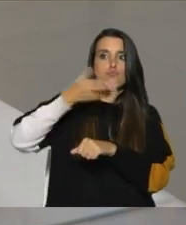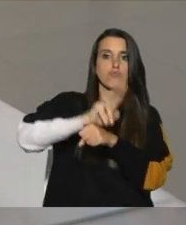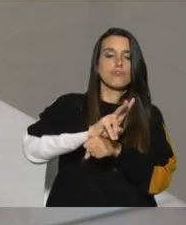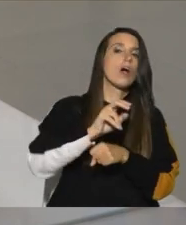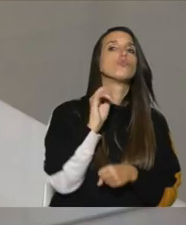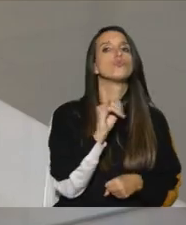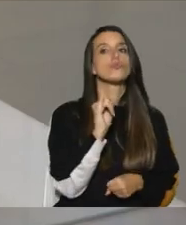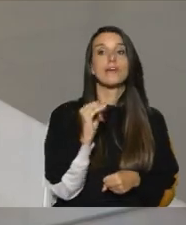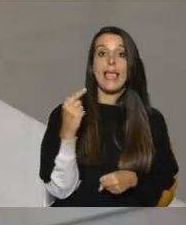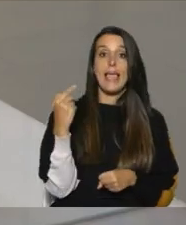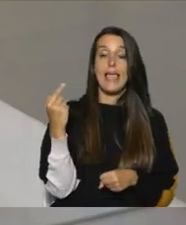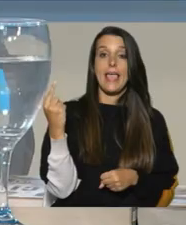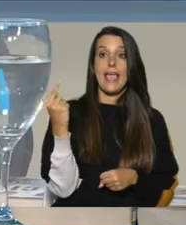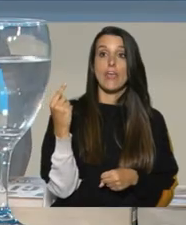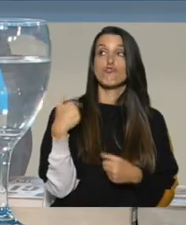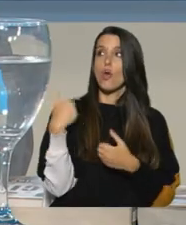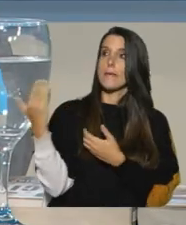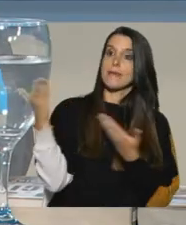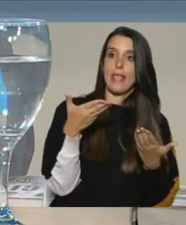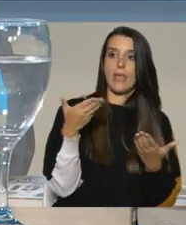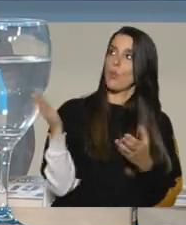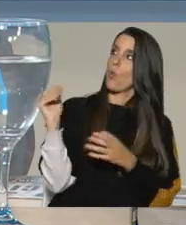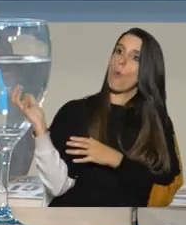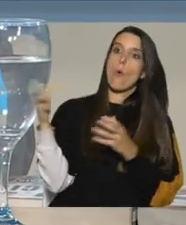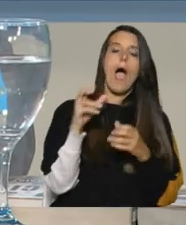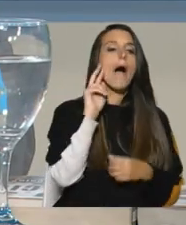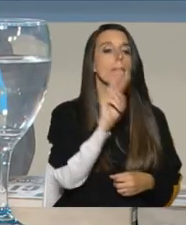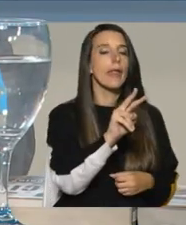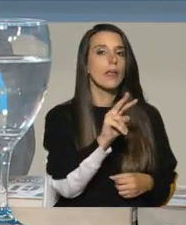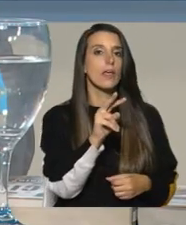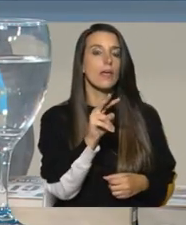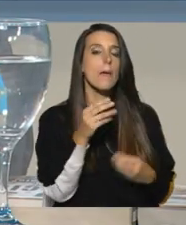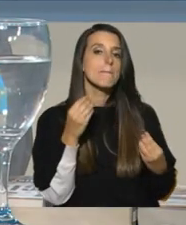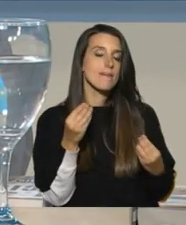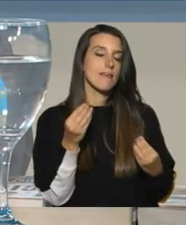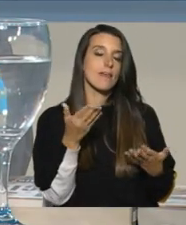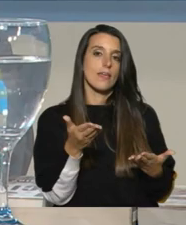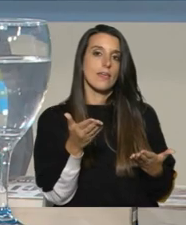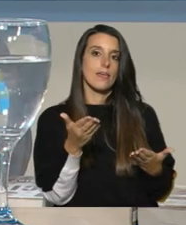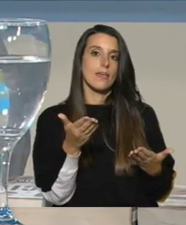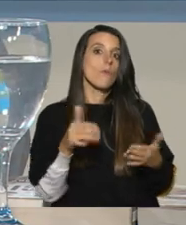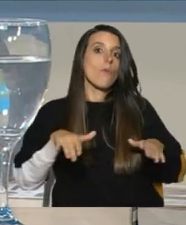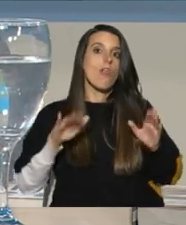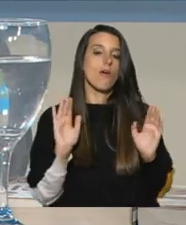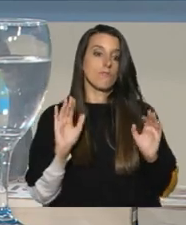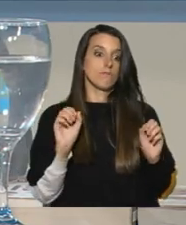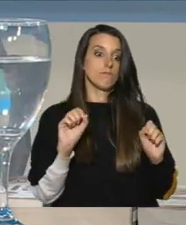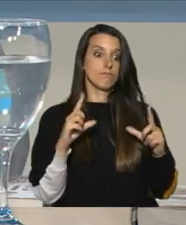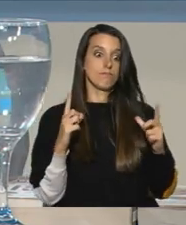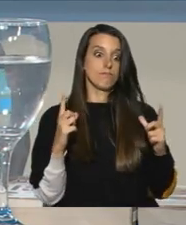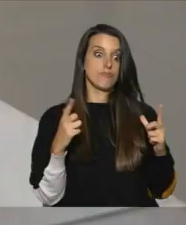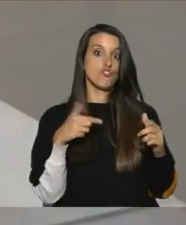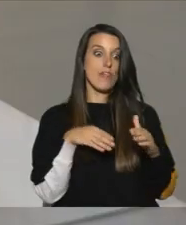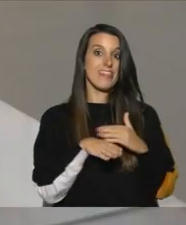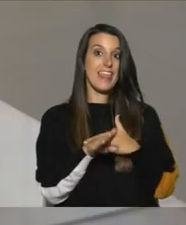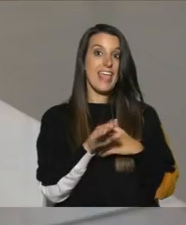es que ellos vinieron gracias, o sea, porque yo los invité justamente. ¿Y qué pasa? Y bueno, quedamos impactados. Yo entré a una de